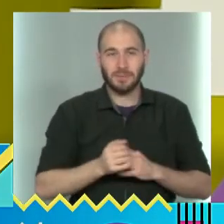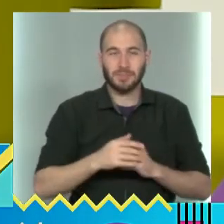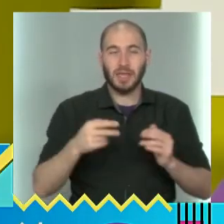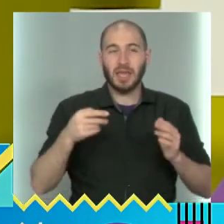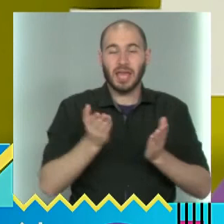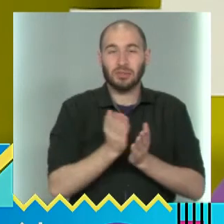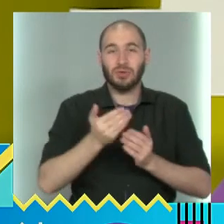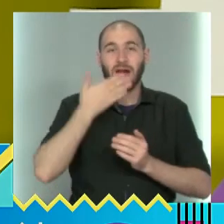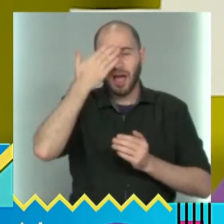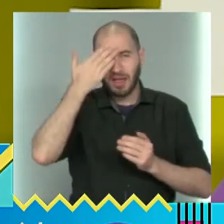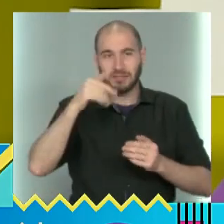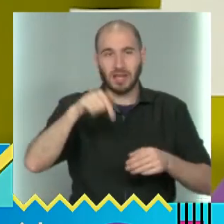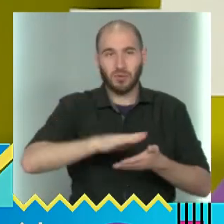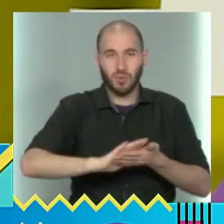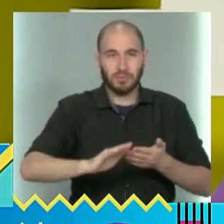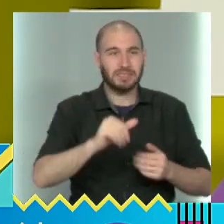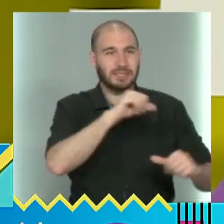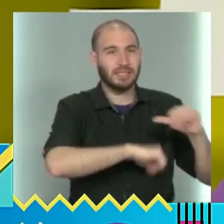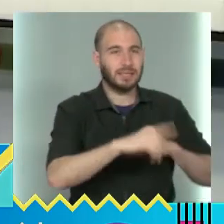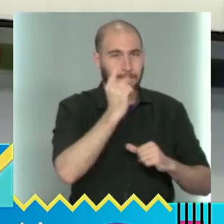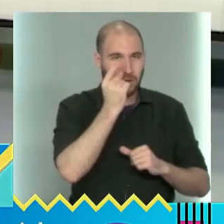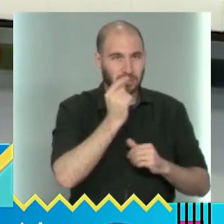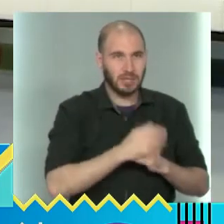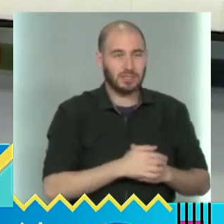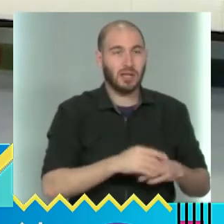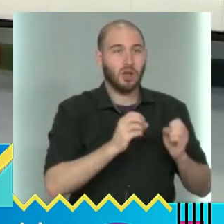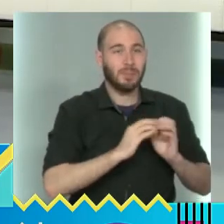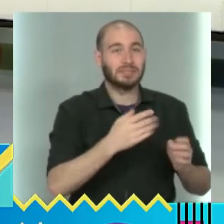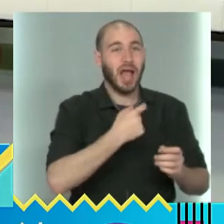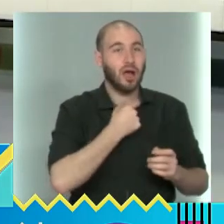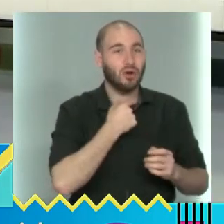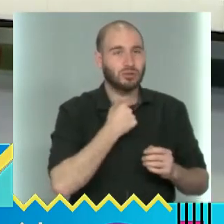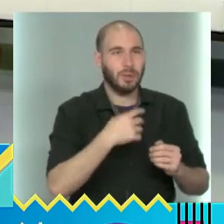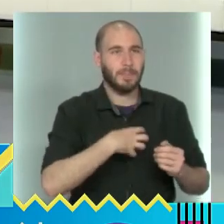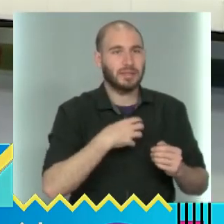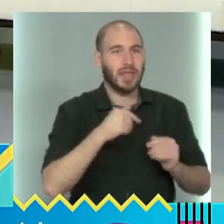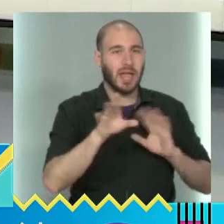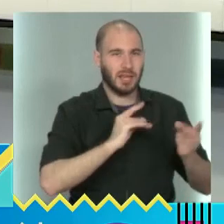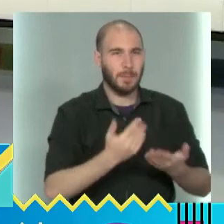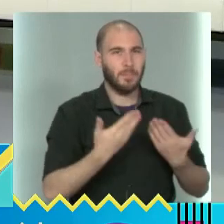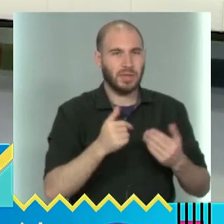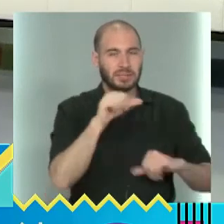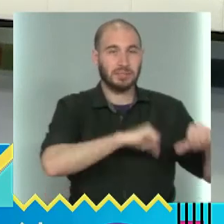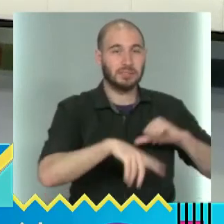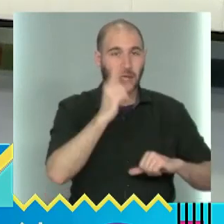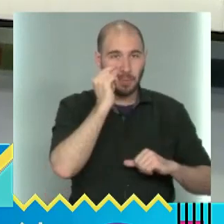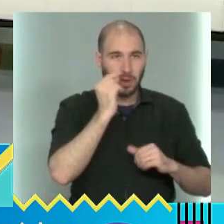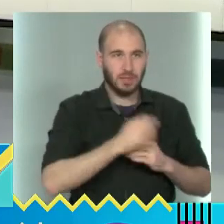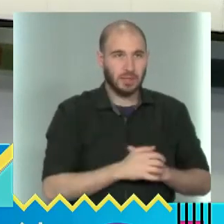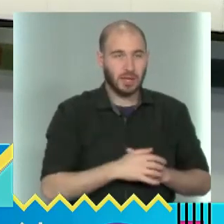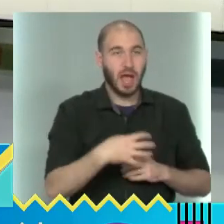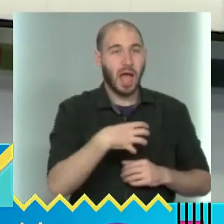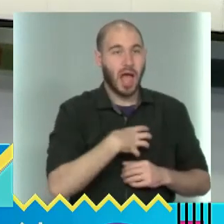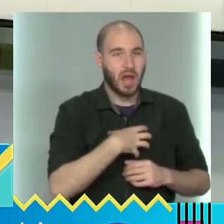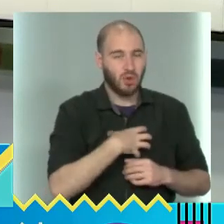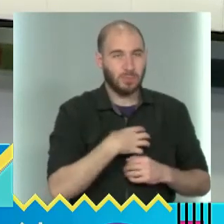Cátedra de Estudios Árabes Contemporáneos. En Ciencias Políticas. En Ciencias Políticas. Empezamos en agosto, materia optativa en Ciencias Políticas para